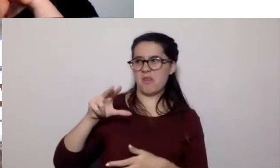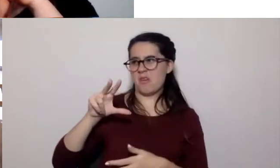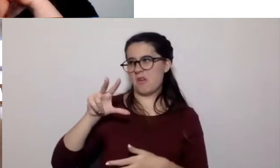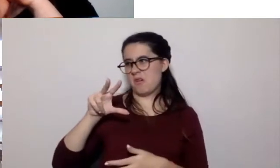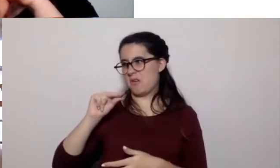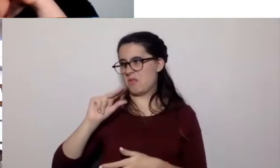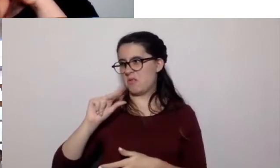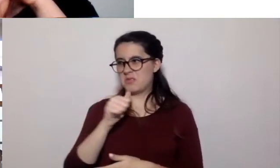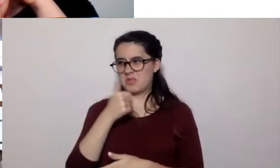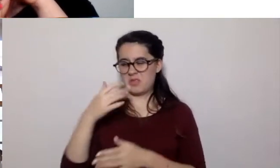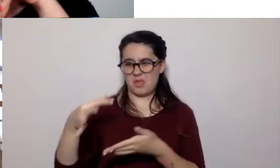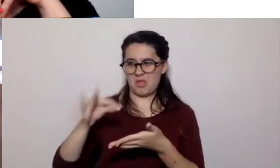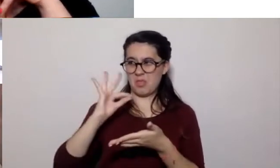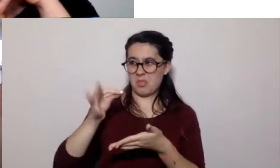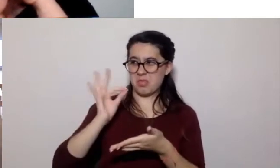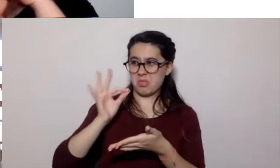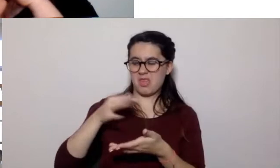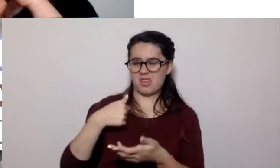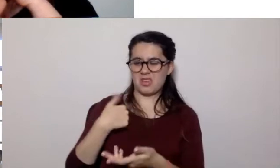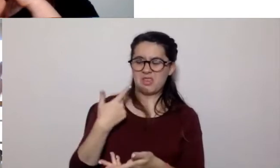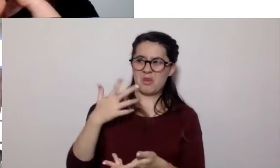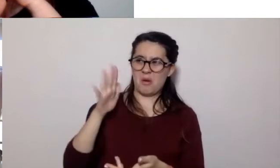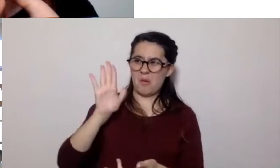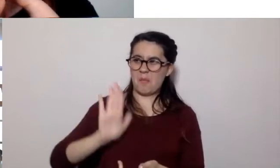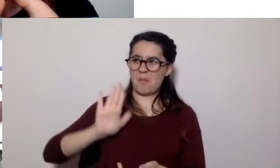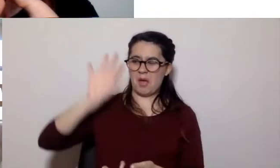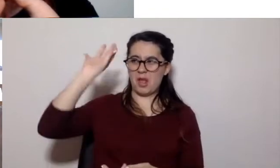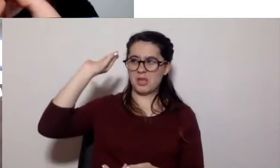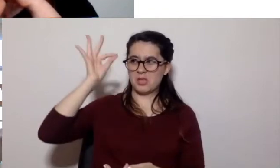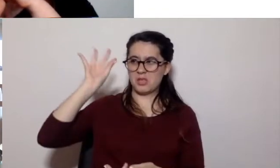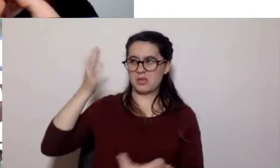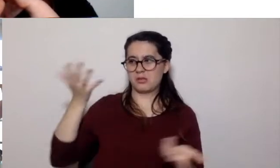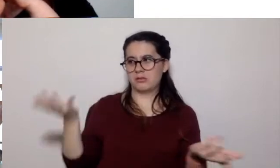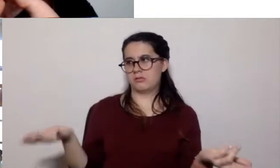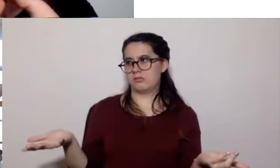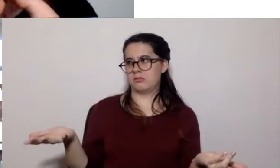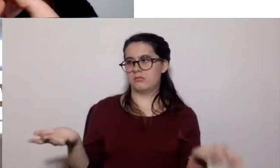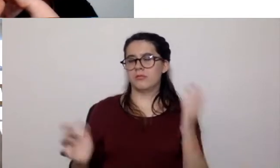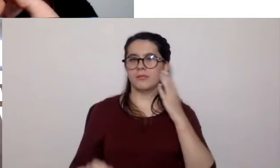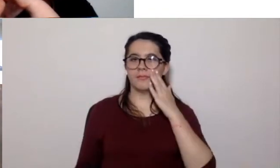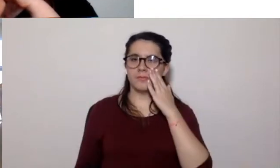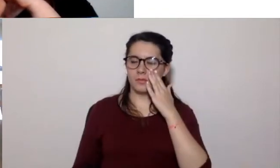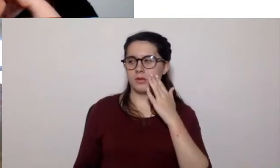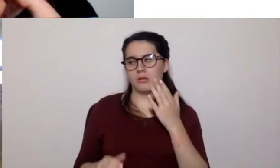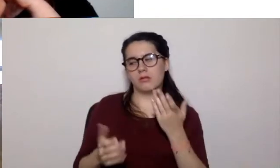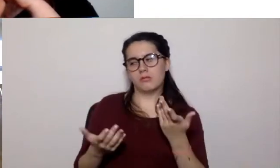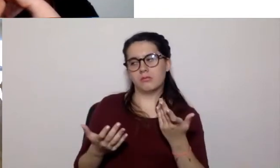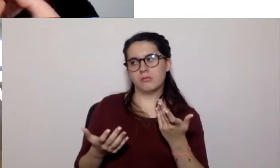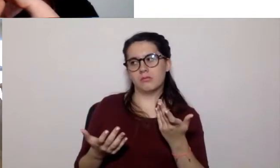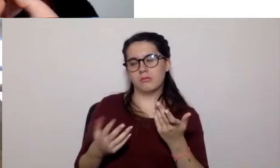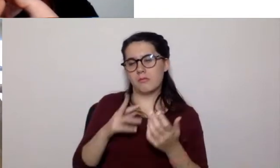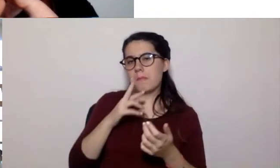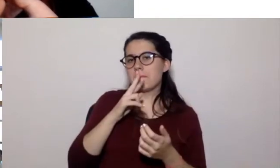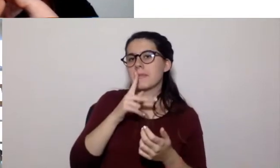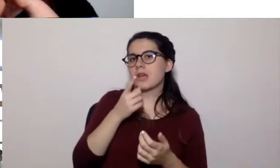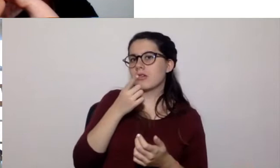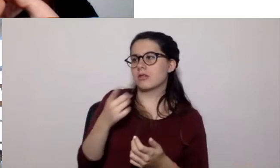yo aquí como su muchacha. Pero si le digo, oye, porfa, pues no uses tantas tazas,